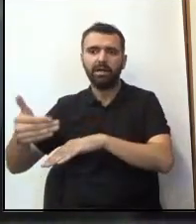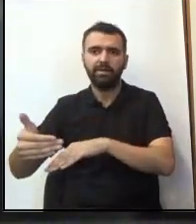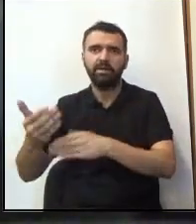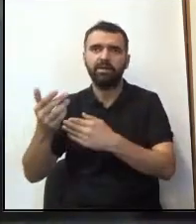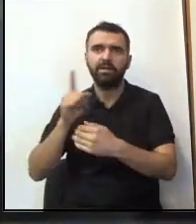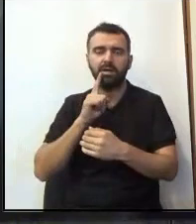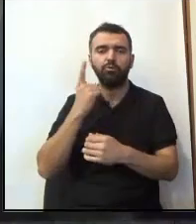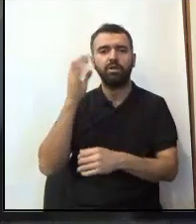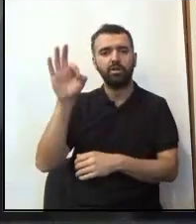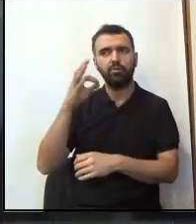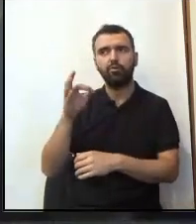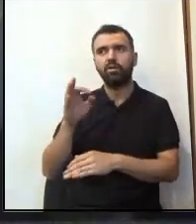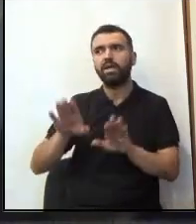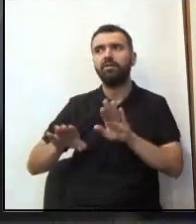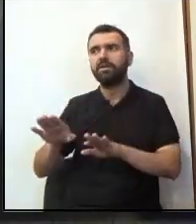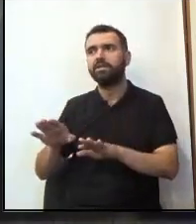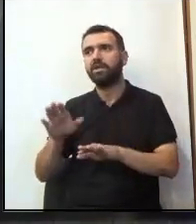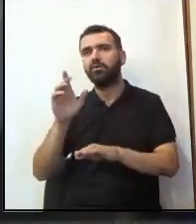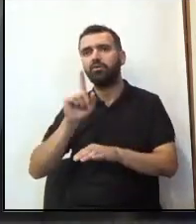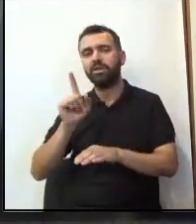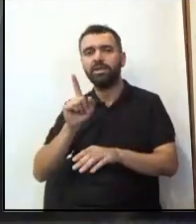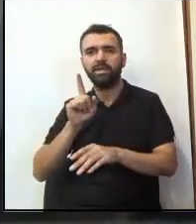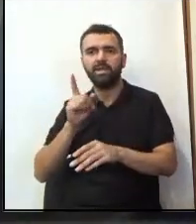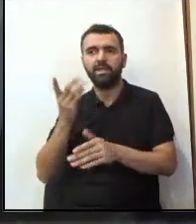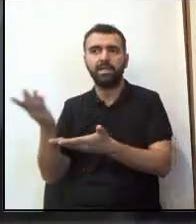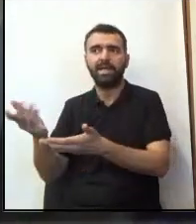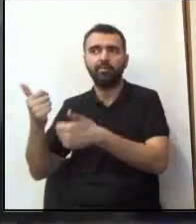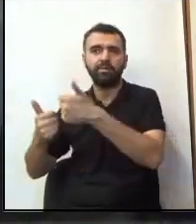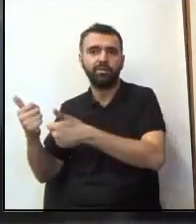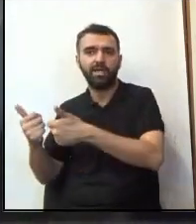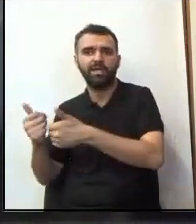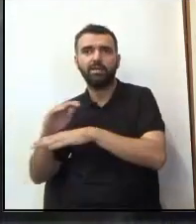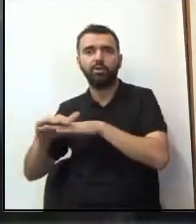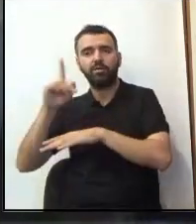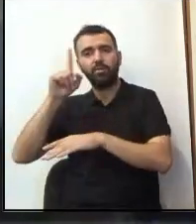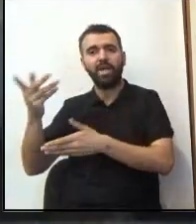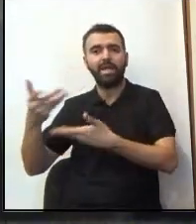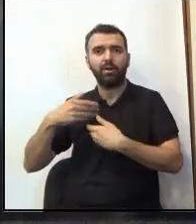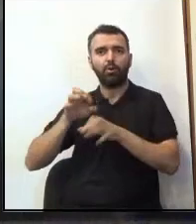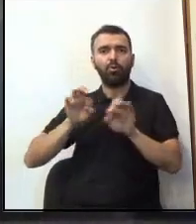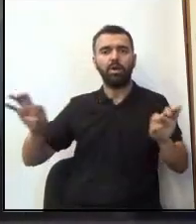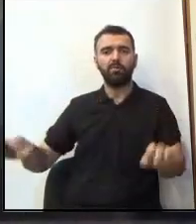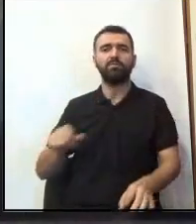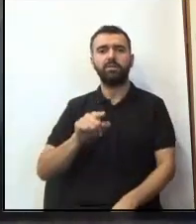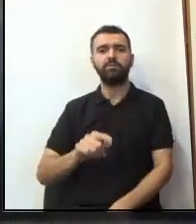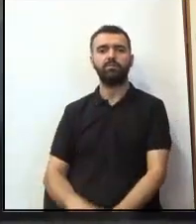una reunión y que a veces no estén los profesionales disponibles para que nos entreguen un cable. Eso.